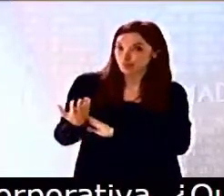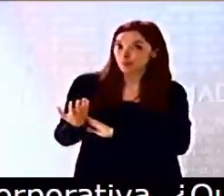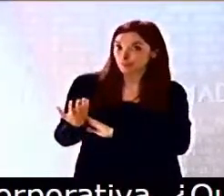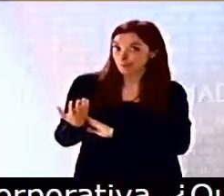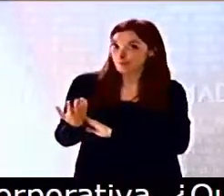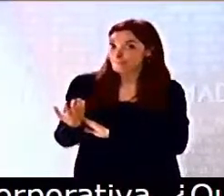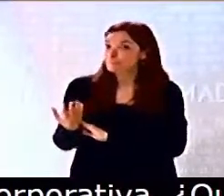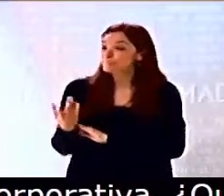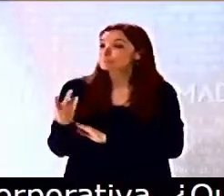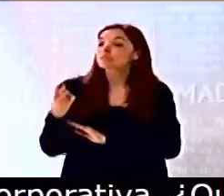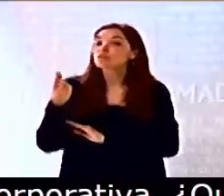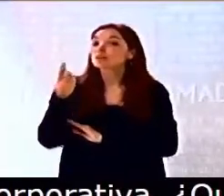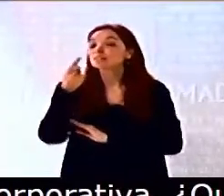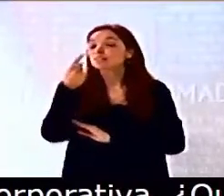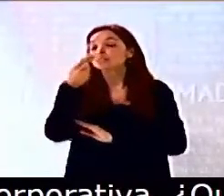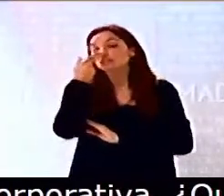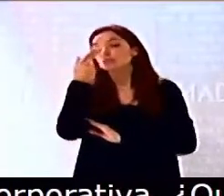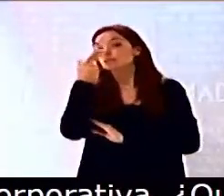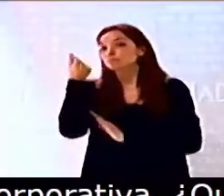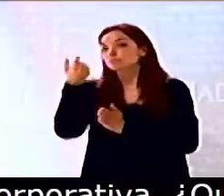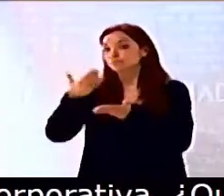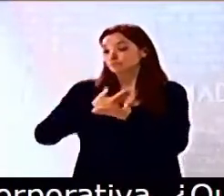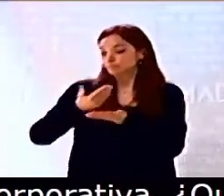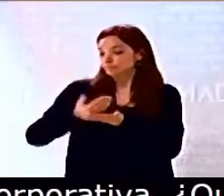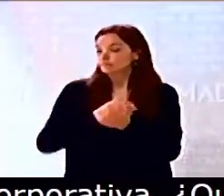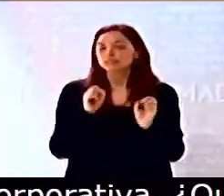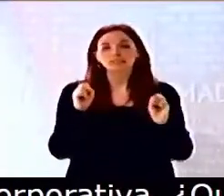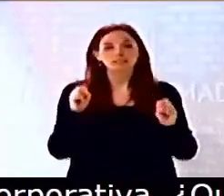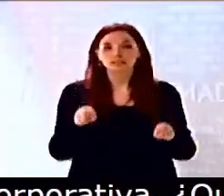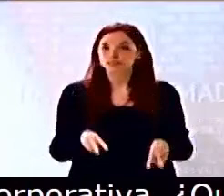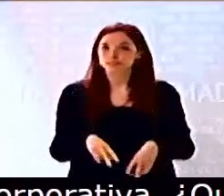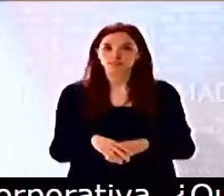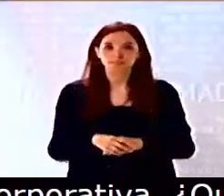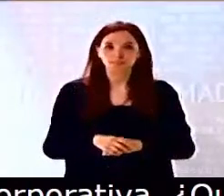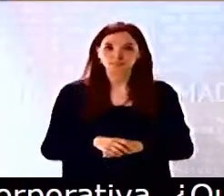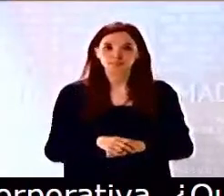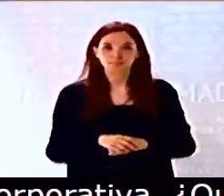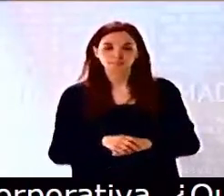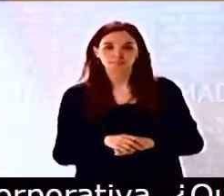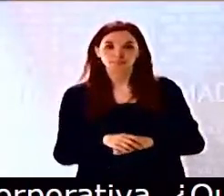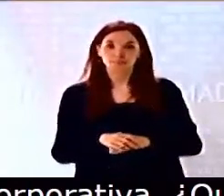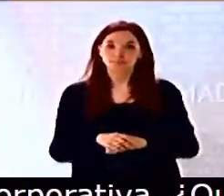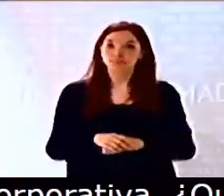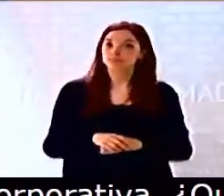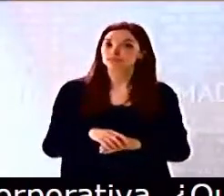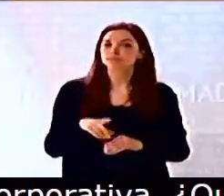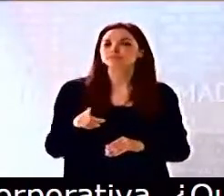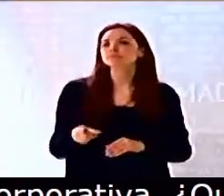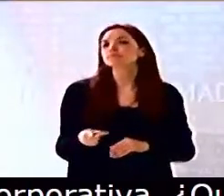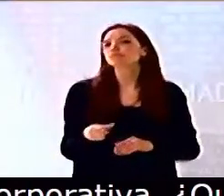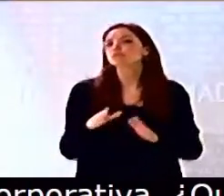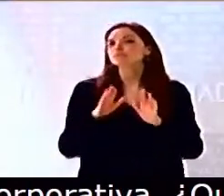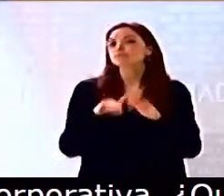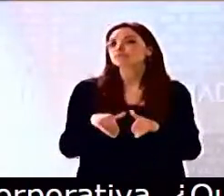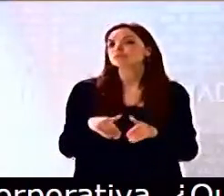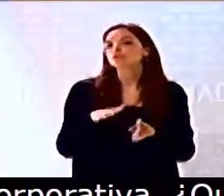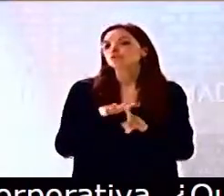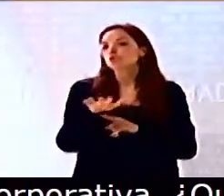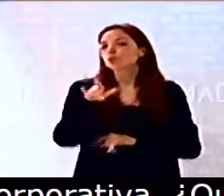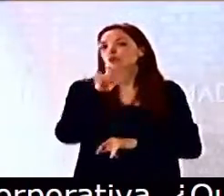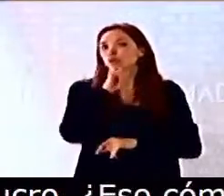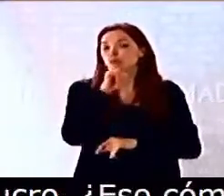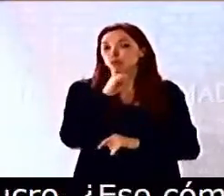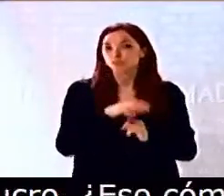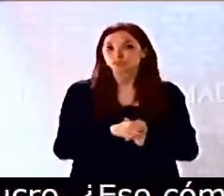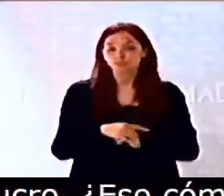sin ánimo de lucro. Sin ánimo de lucro. ¿Eso cómo se traducía? Que una parte de las